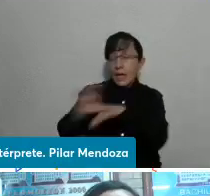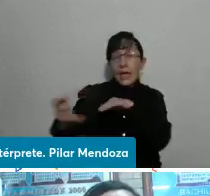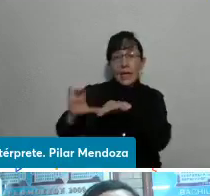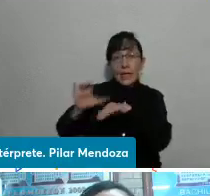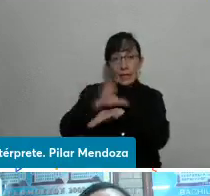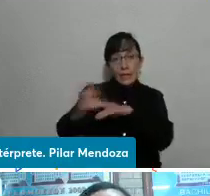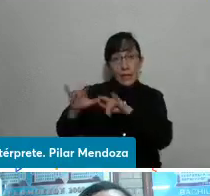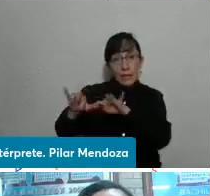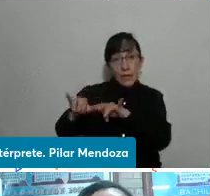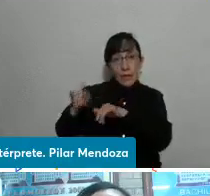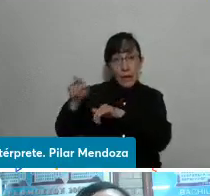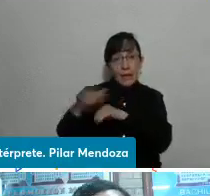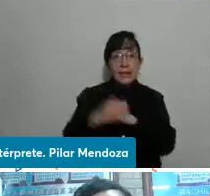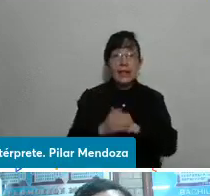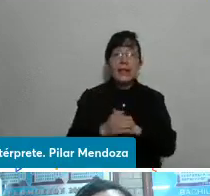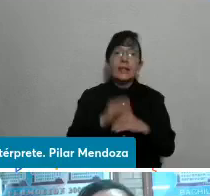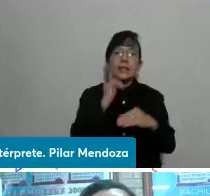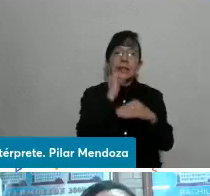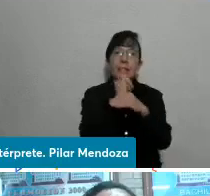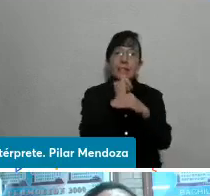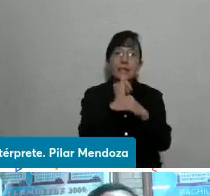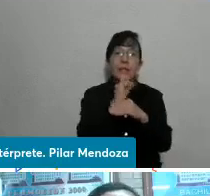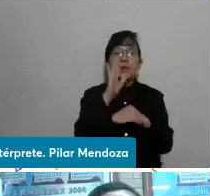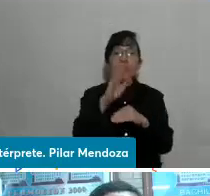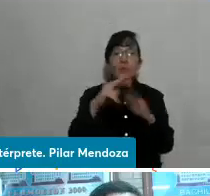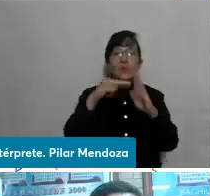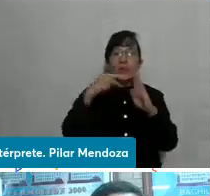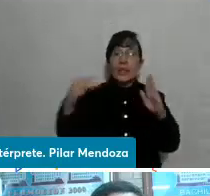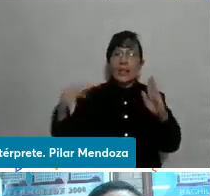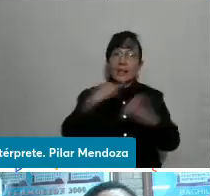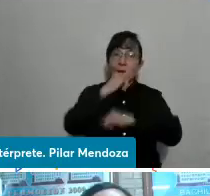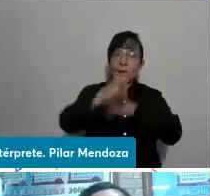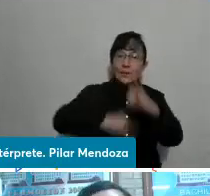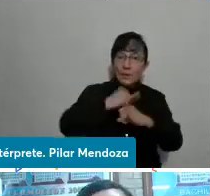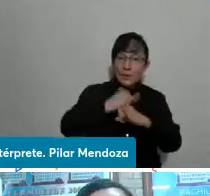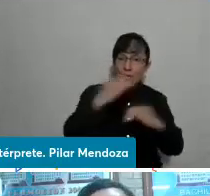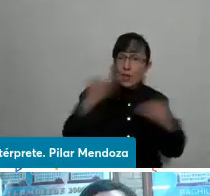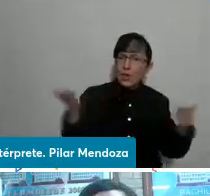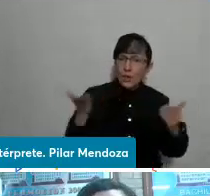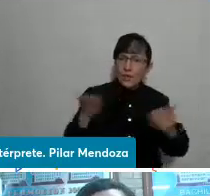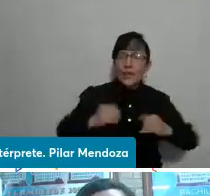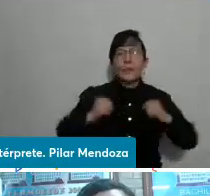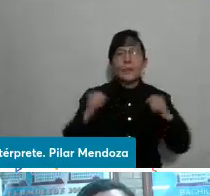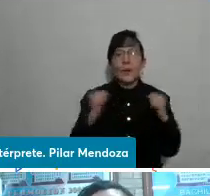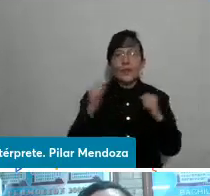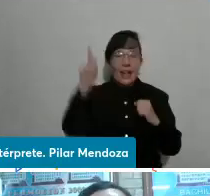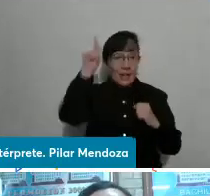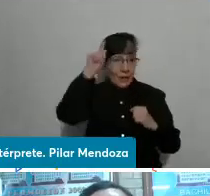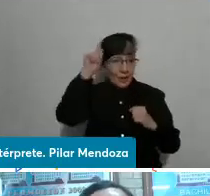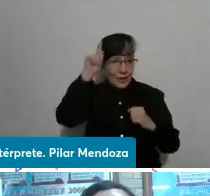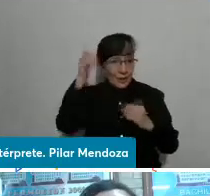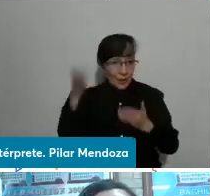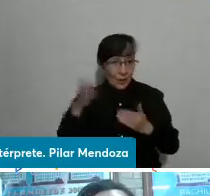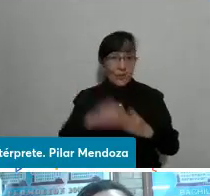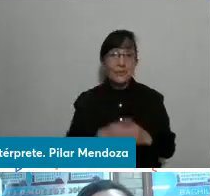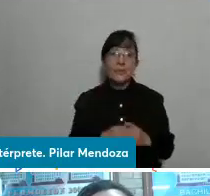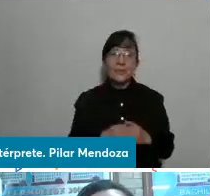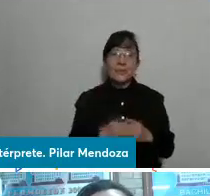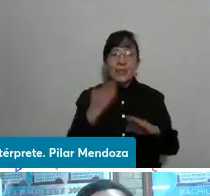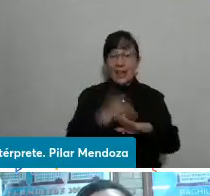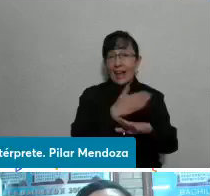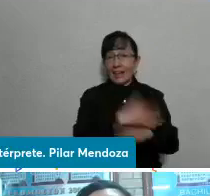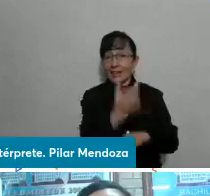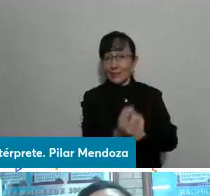En nuestra institución es el Instituto Técnico Internacional que está ubicado en la ciudad de Bogotá, en la localidad de Fontibón. Ya dando respuesta pues